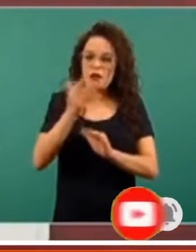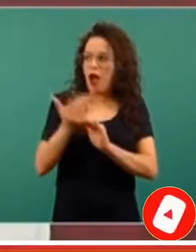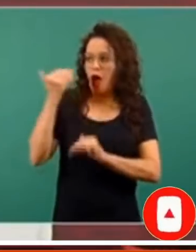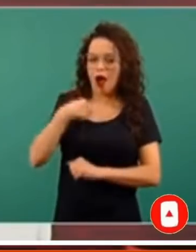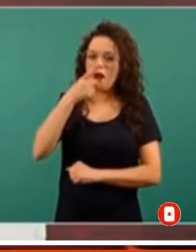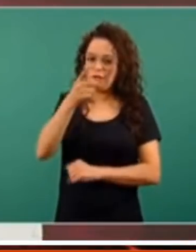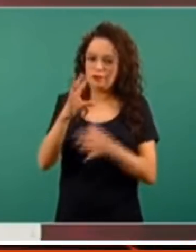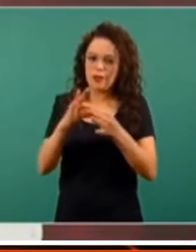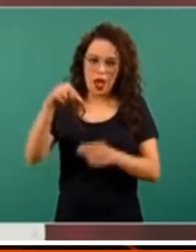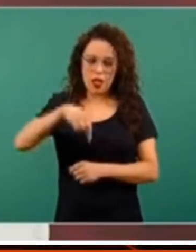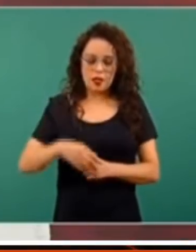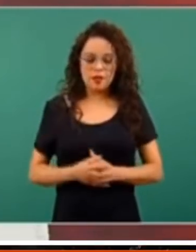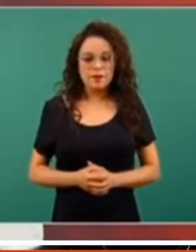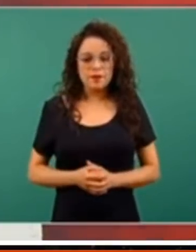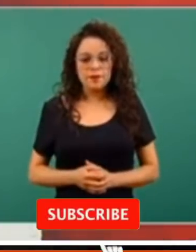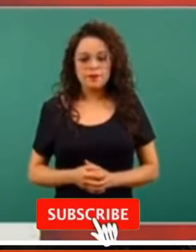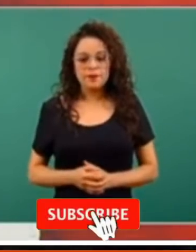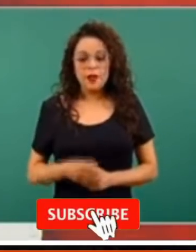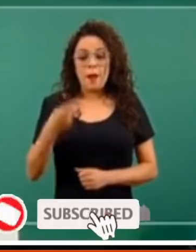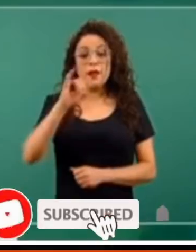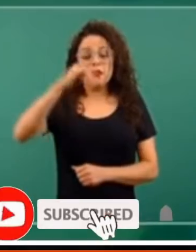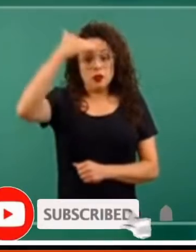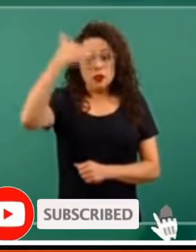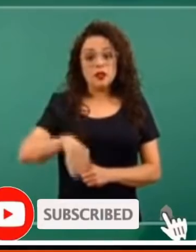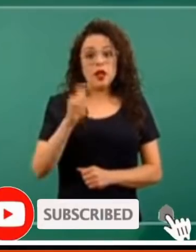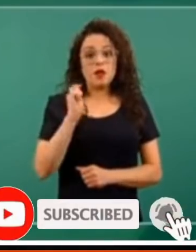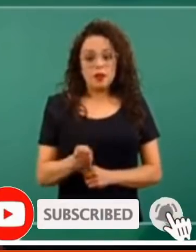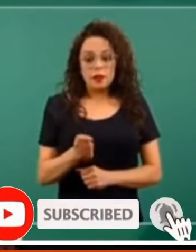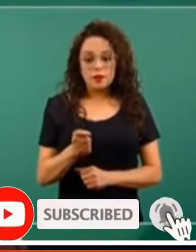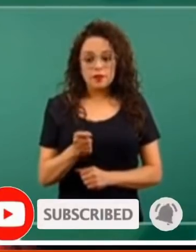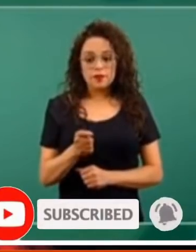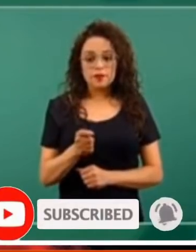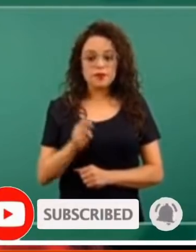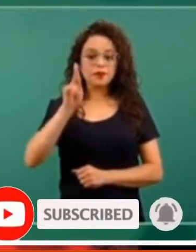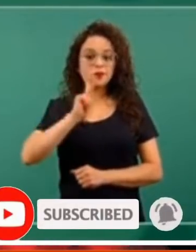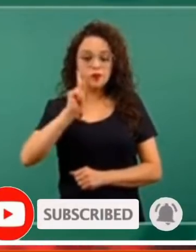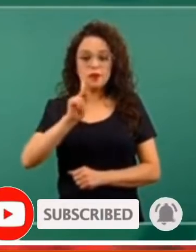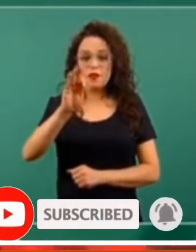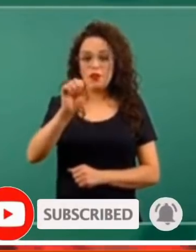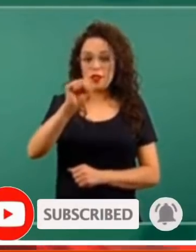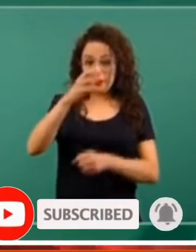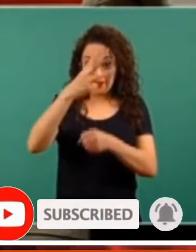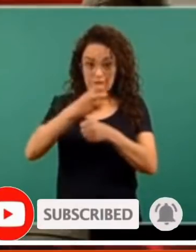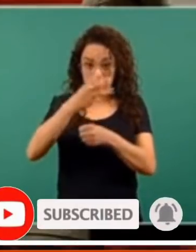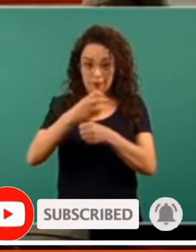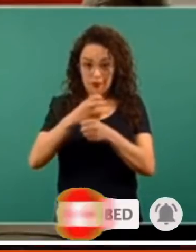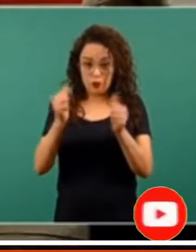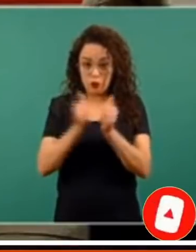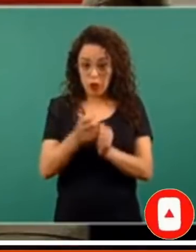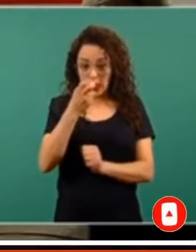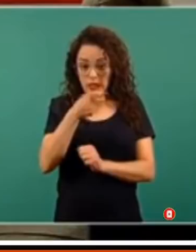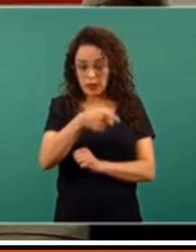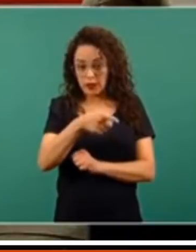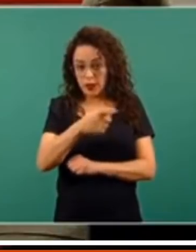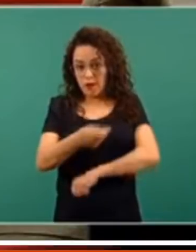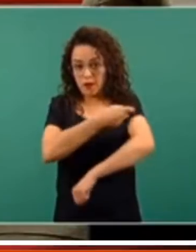sí se conoce es que, de acuerdo con el ensayo clínico de fase 3 de la vacuna Sputnik, que fue